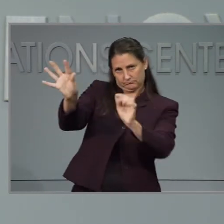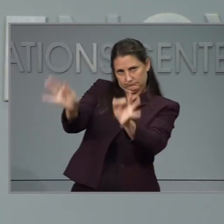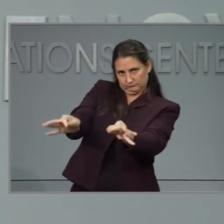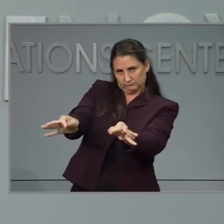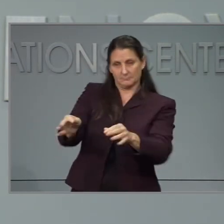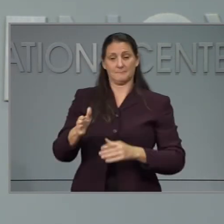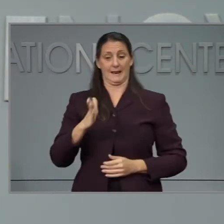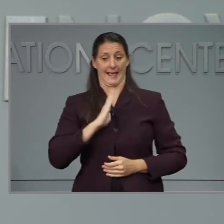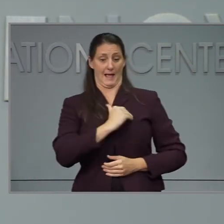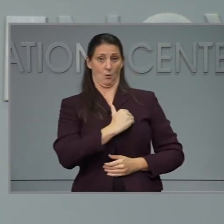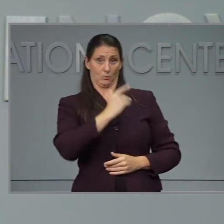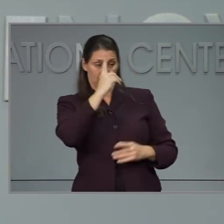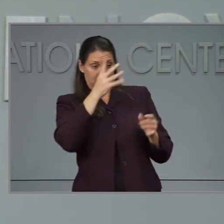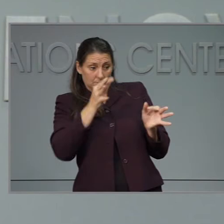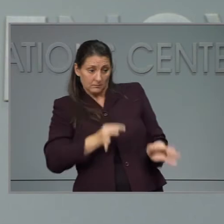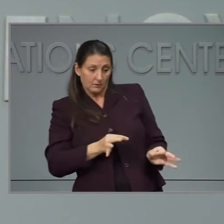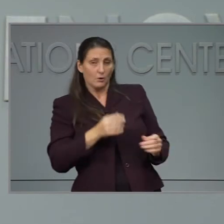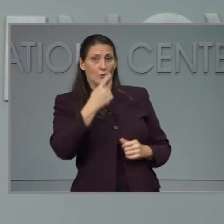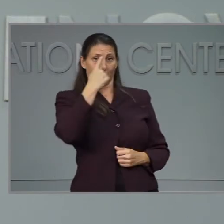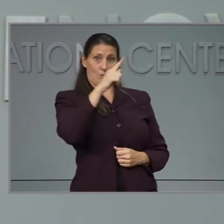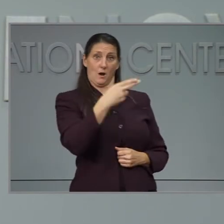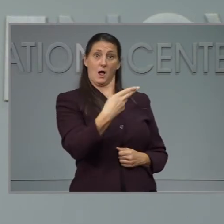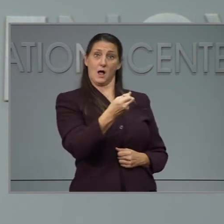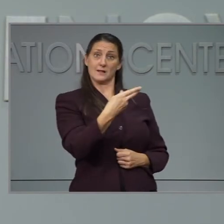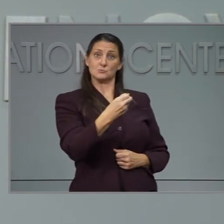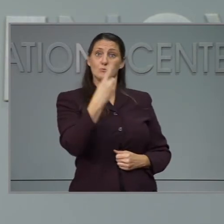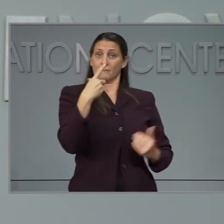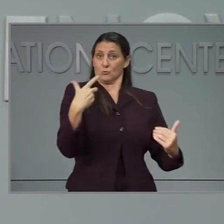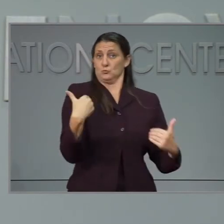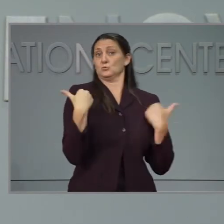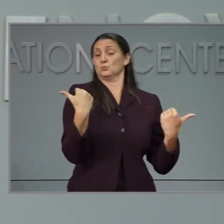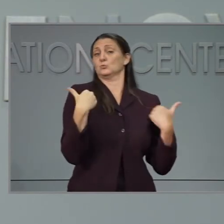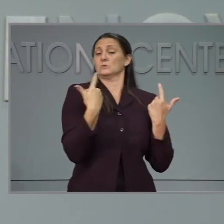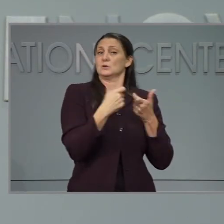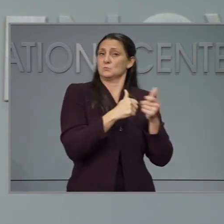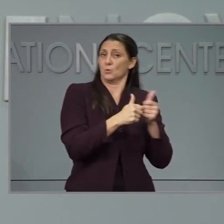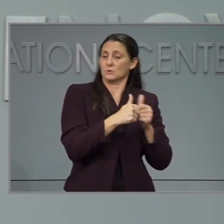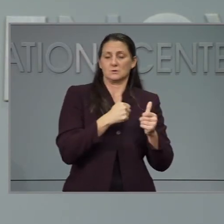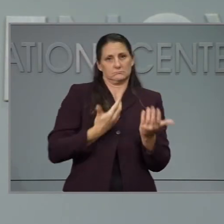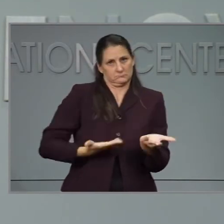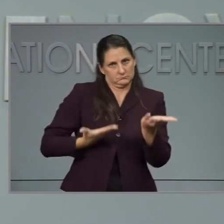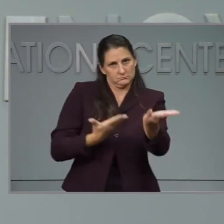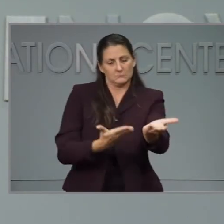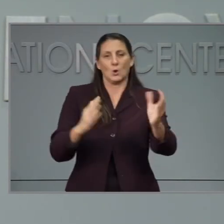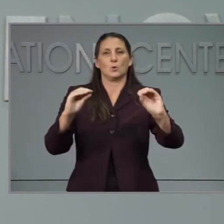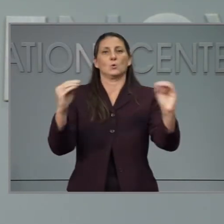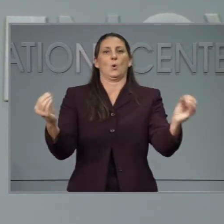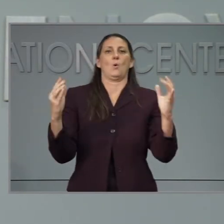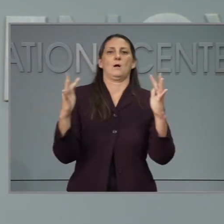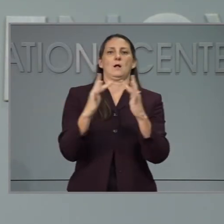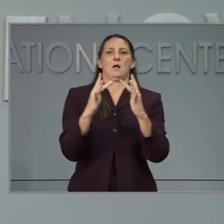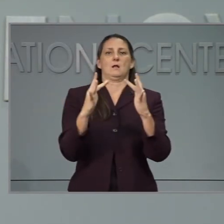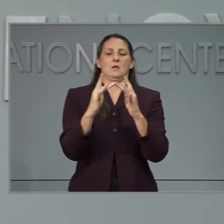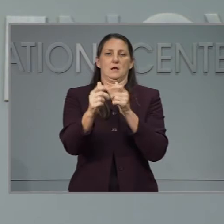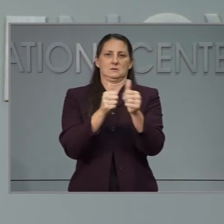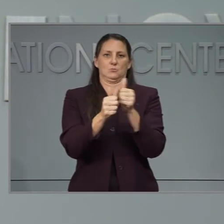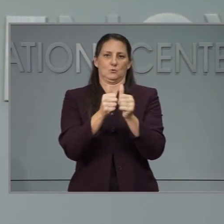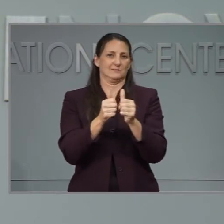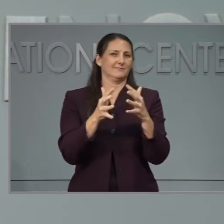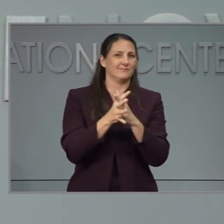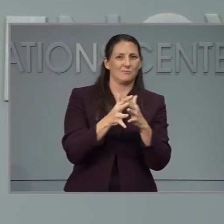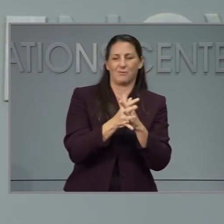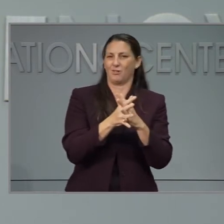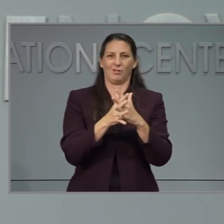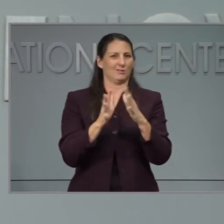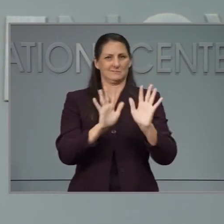solamente afectan a las preparatorias y a los jóvenes, por lo que no recomendamos deportes de contacto. Ahora,